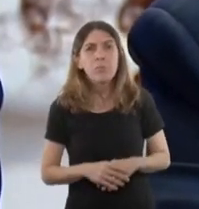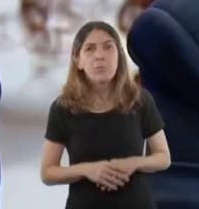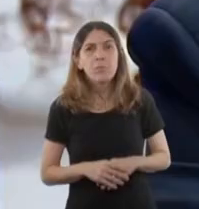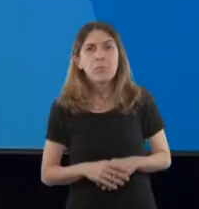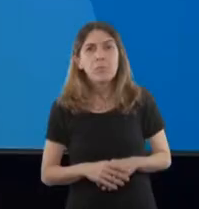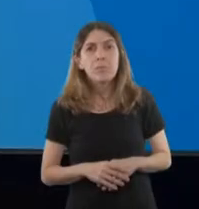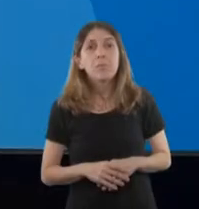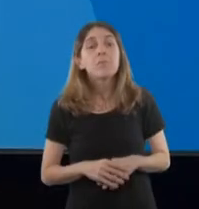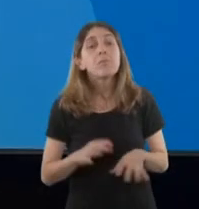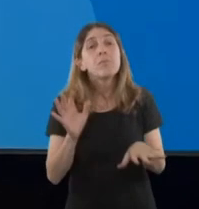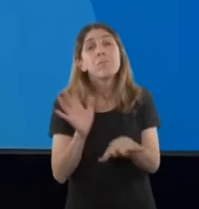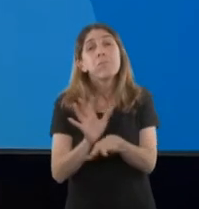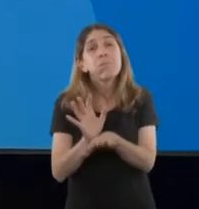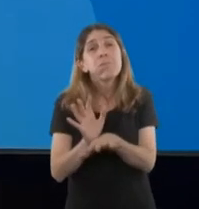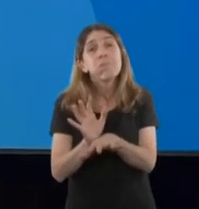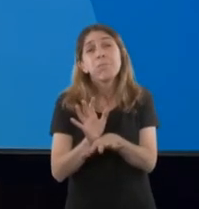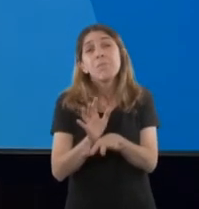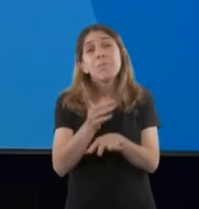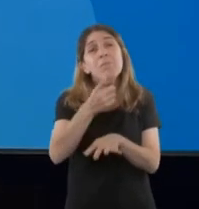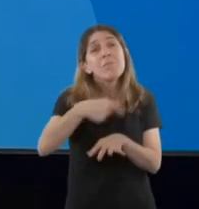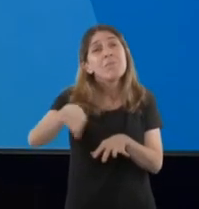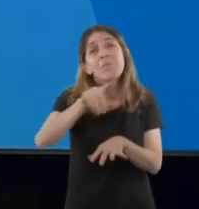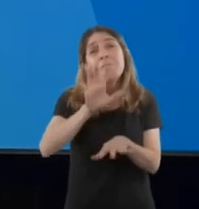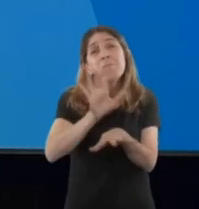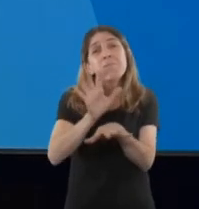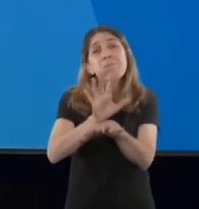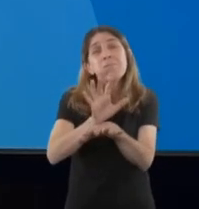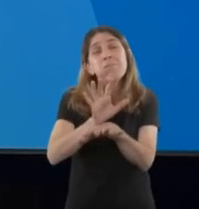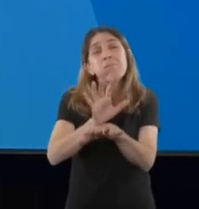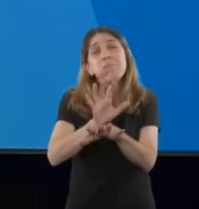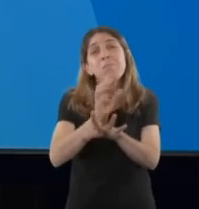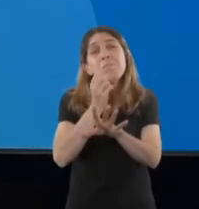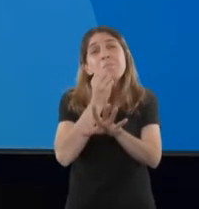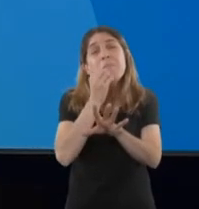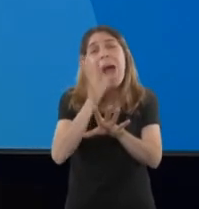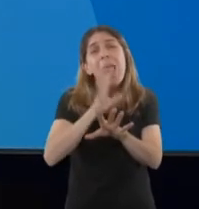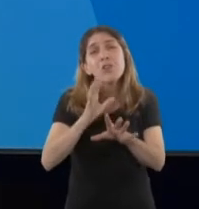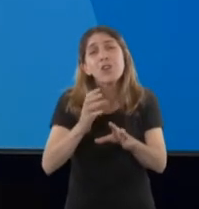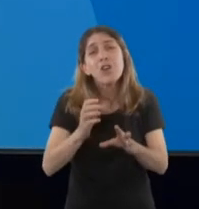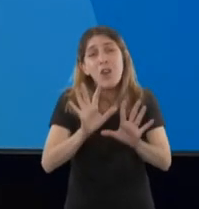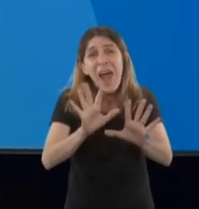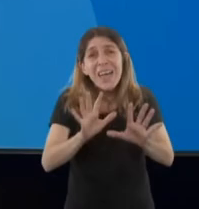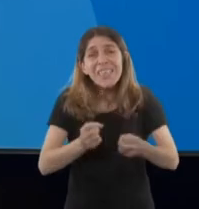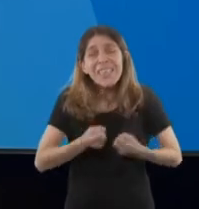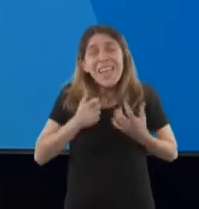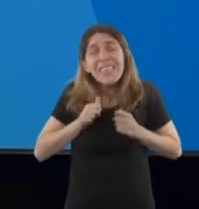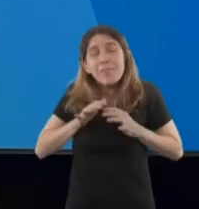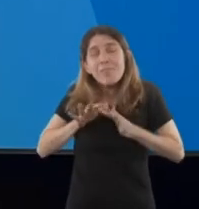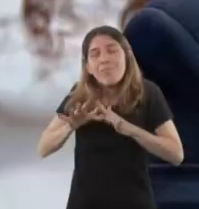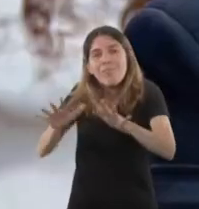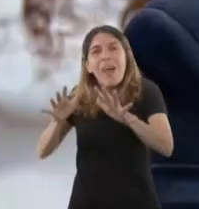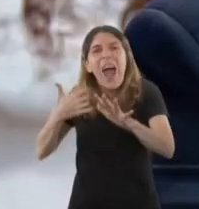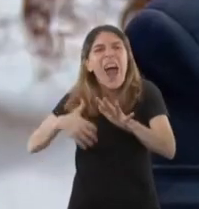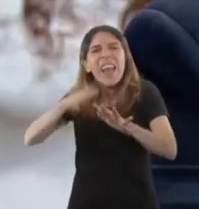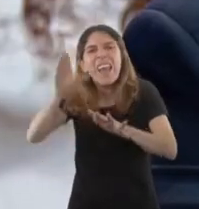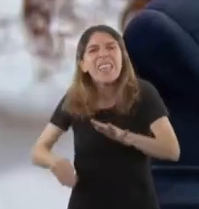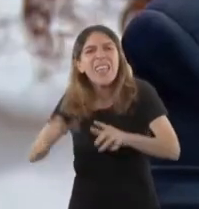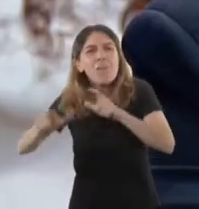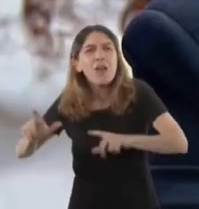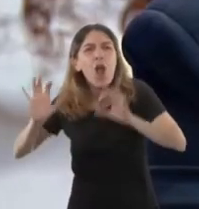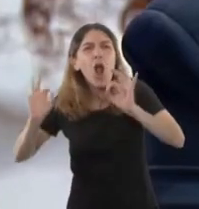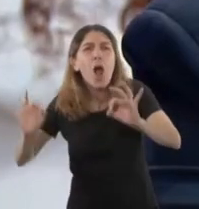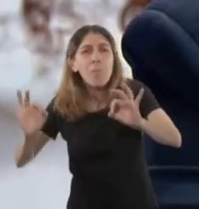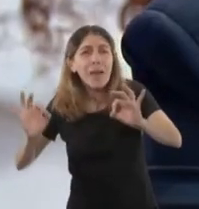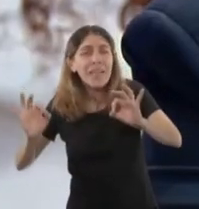que le regalan a todos los argentinos una foto maravillosa ojalá que esta foto que ustedes le